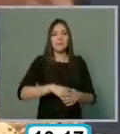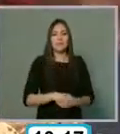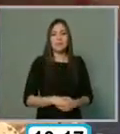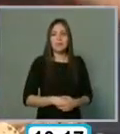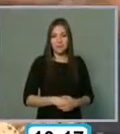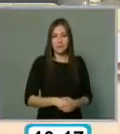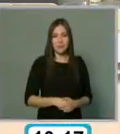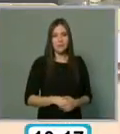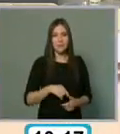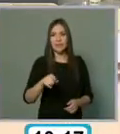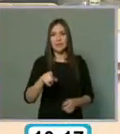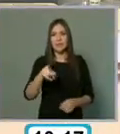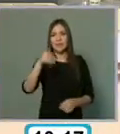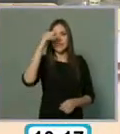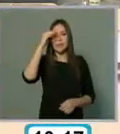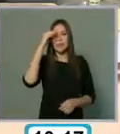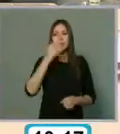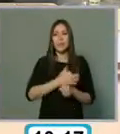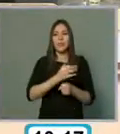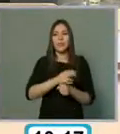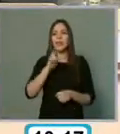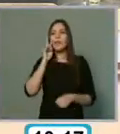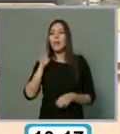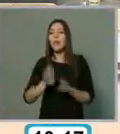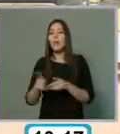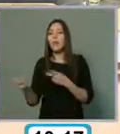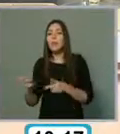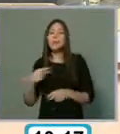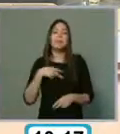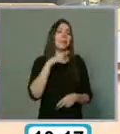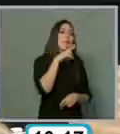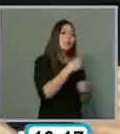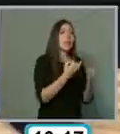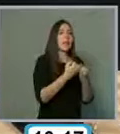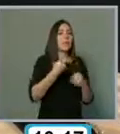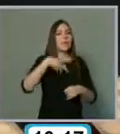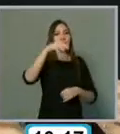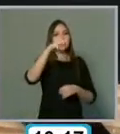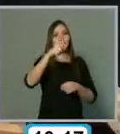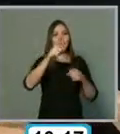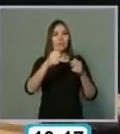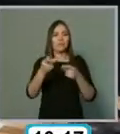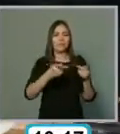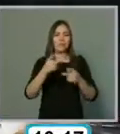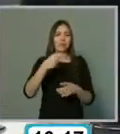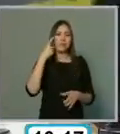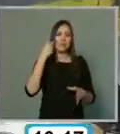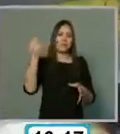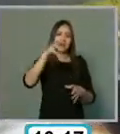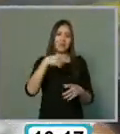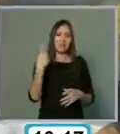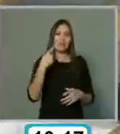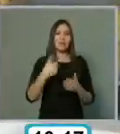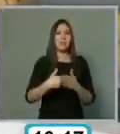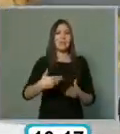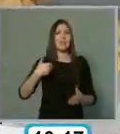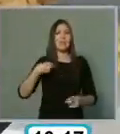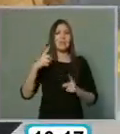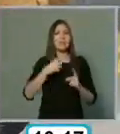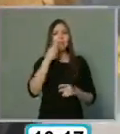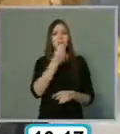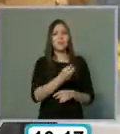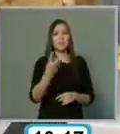estoy los viendo, limones. en lo que estoy haciendo esto, estoy viendo cómo vas haciendo lo demás y así. Oye, yo tenía una duda, porque por ejemplo, hace un momento dijimos que para